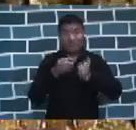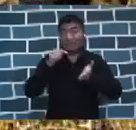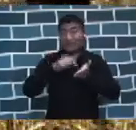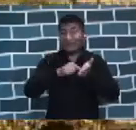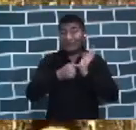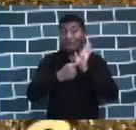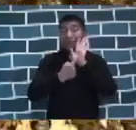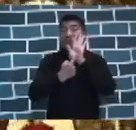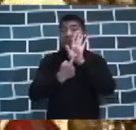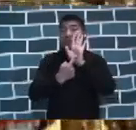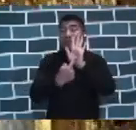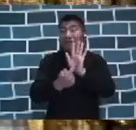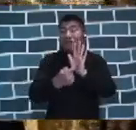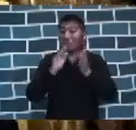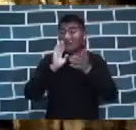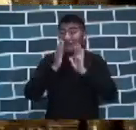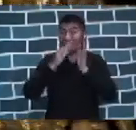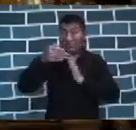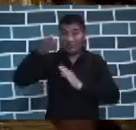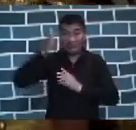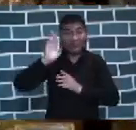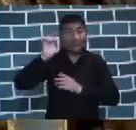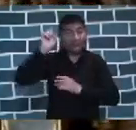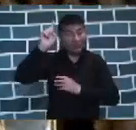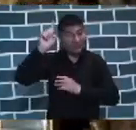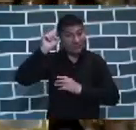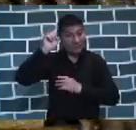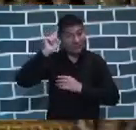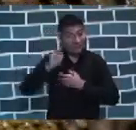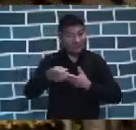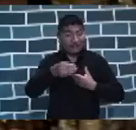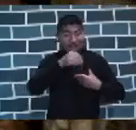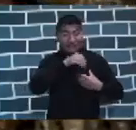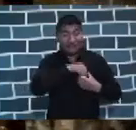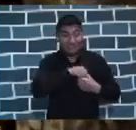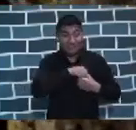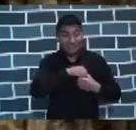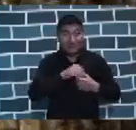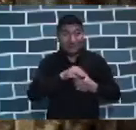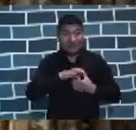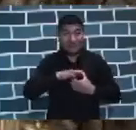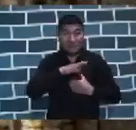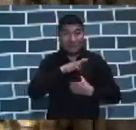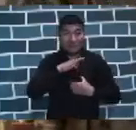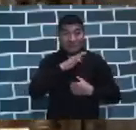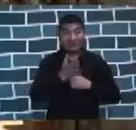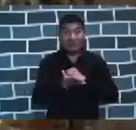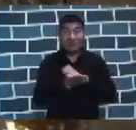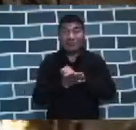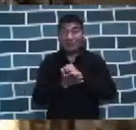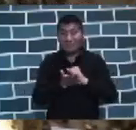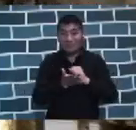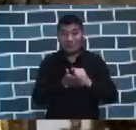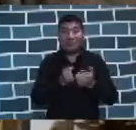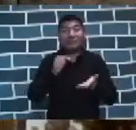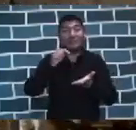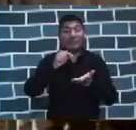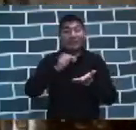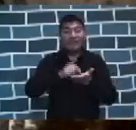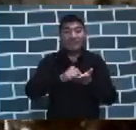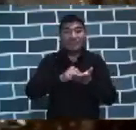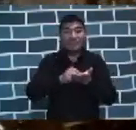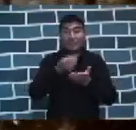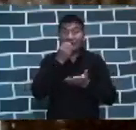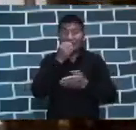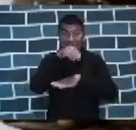que externamente nos habla de dios internamente el espíritu santo aquí en esta cena